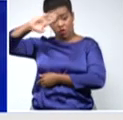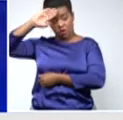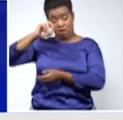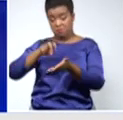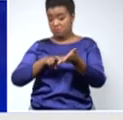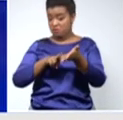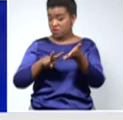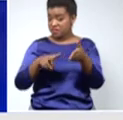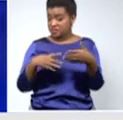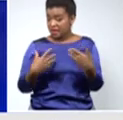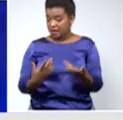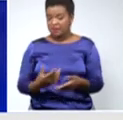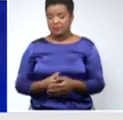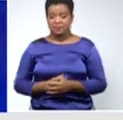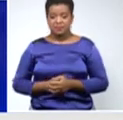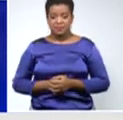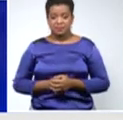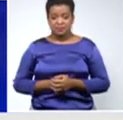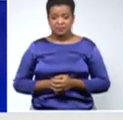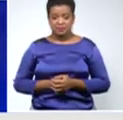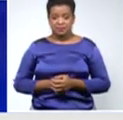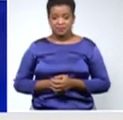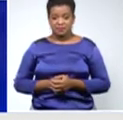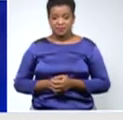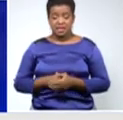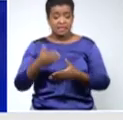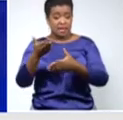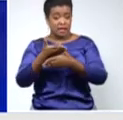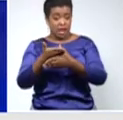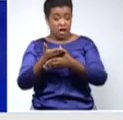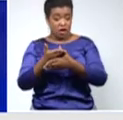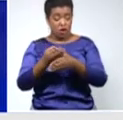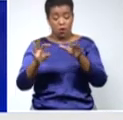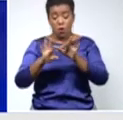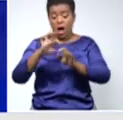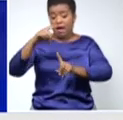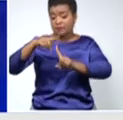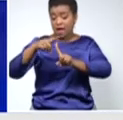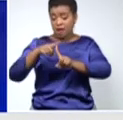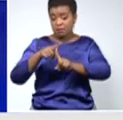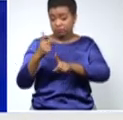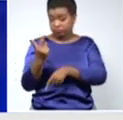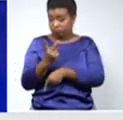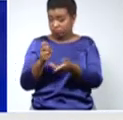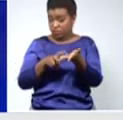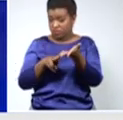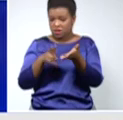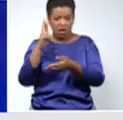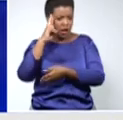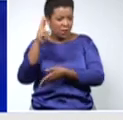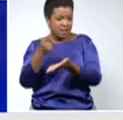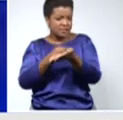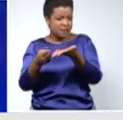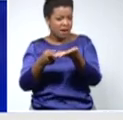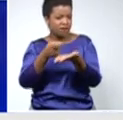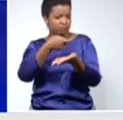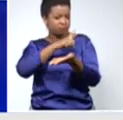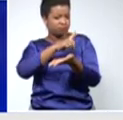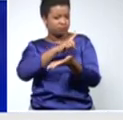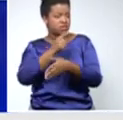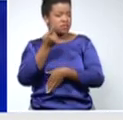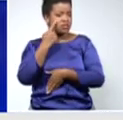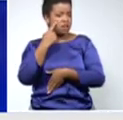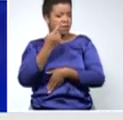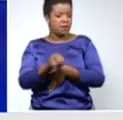provincia que llegó, Santiago y Guantánamo, recuerdan unas semanas atrás que era el foco importante que